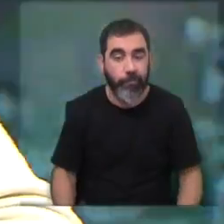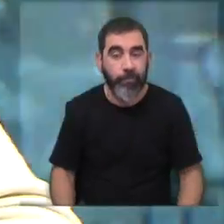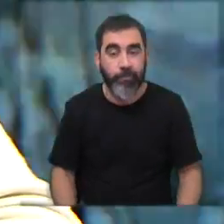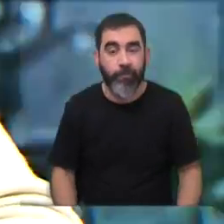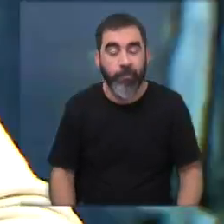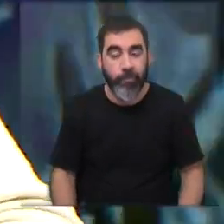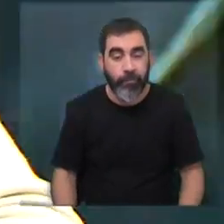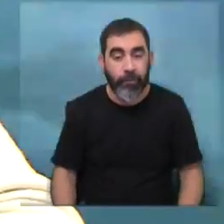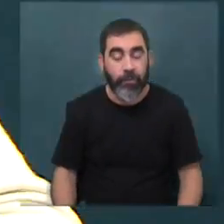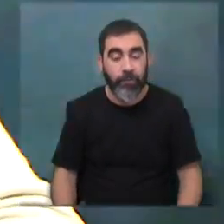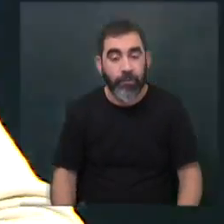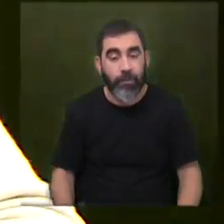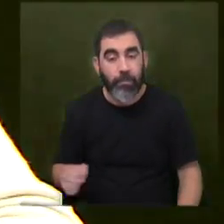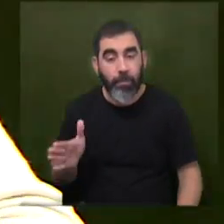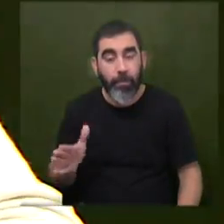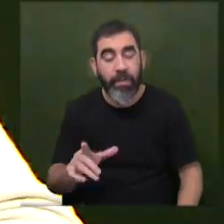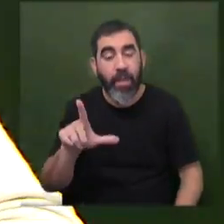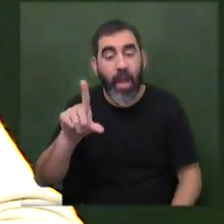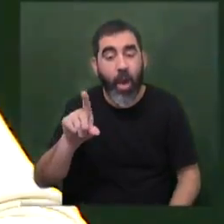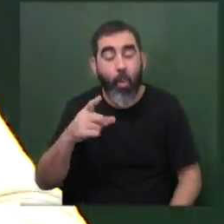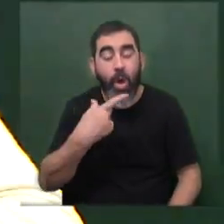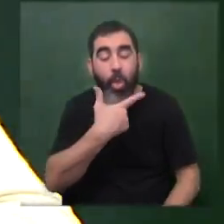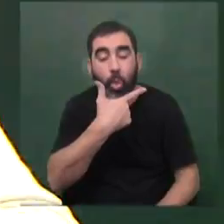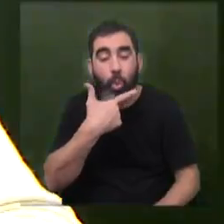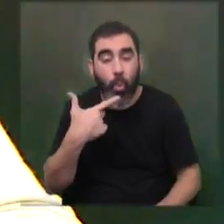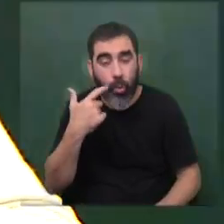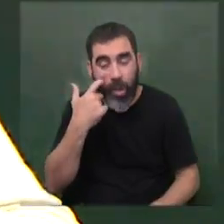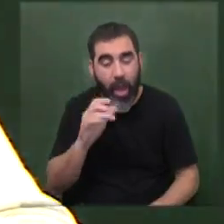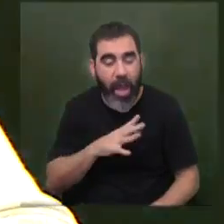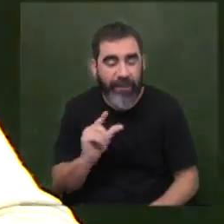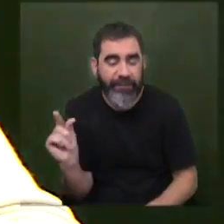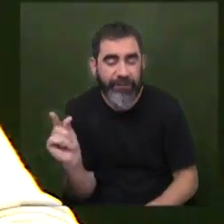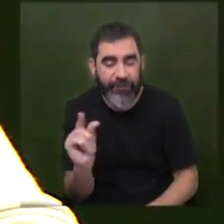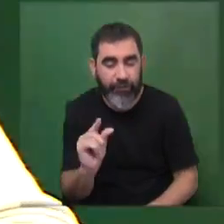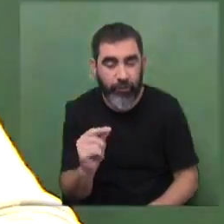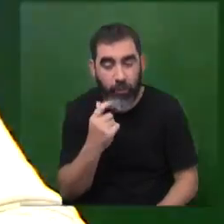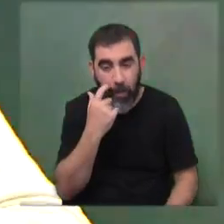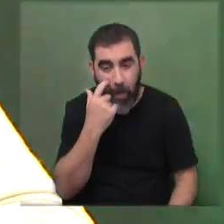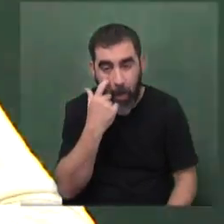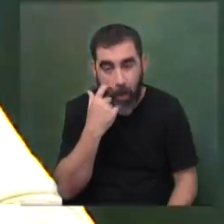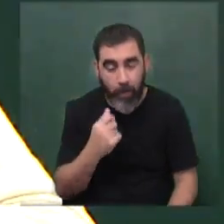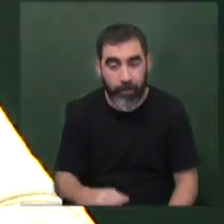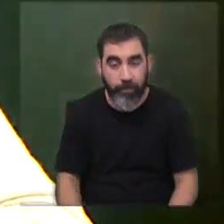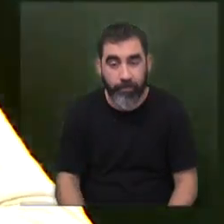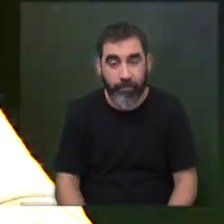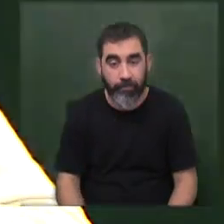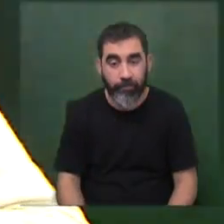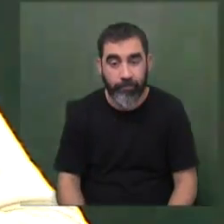Son peces como decía, de agua dulce, de pequeño porte, aunque hay variabilidad entre las distintas especies, y